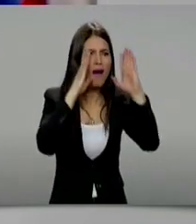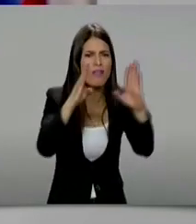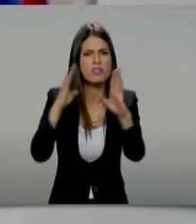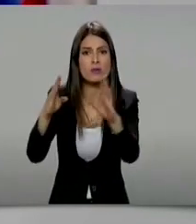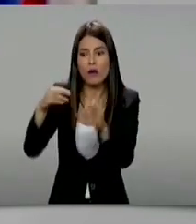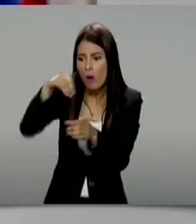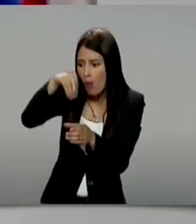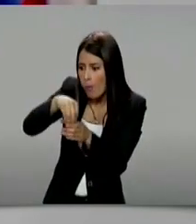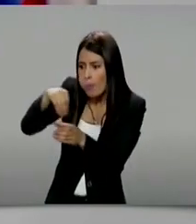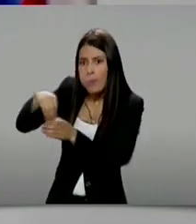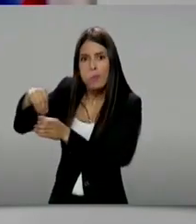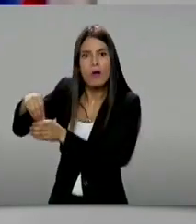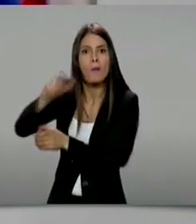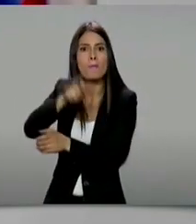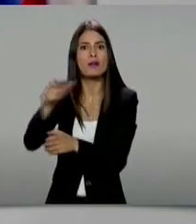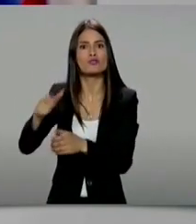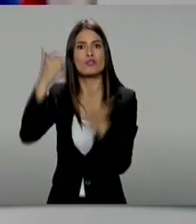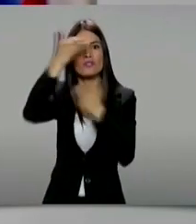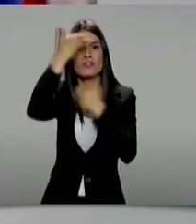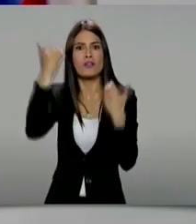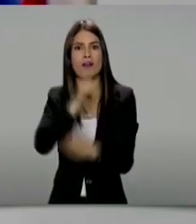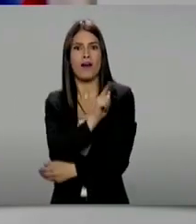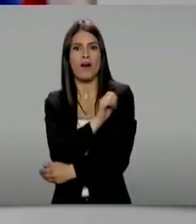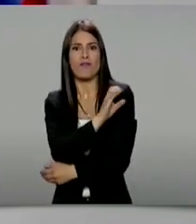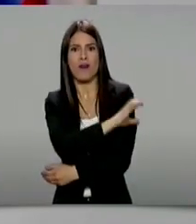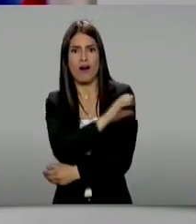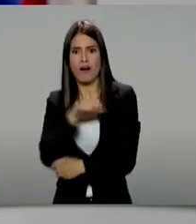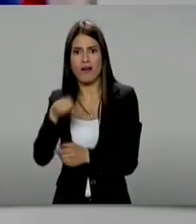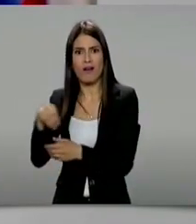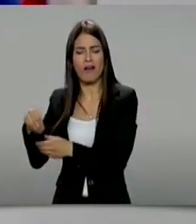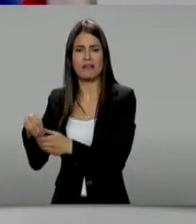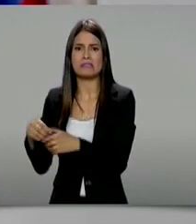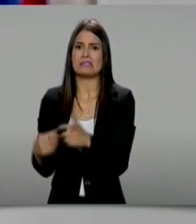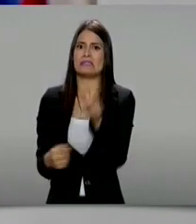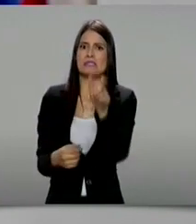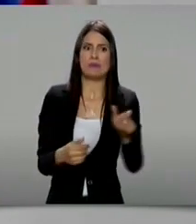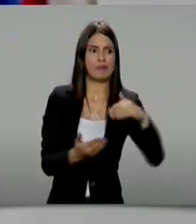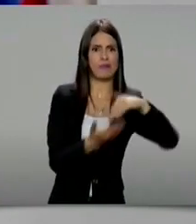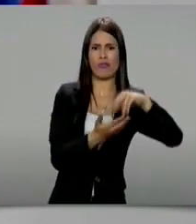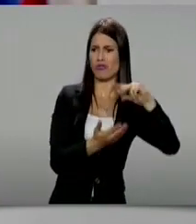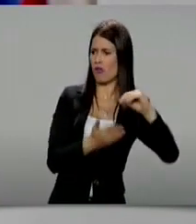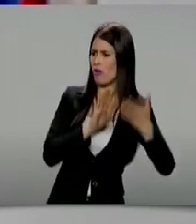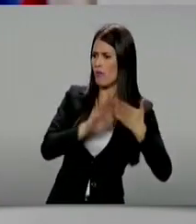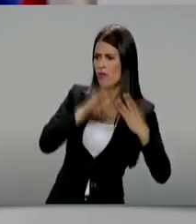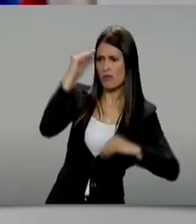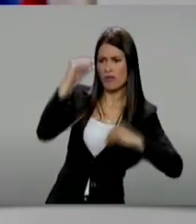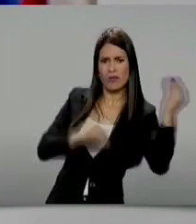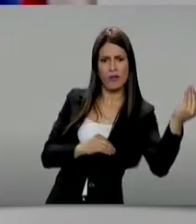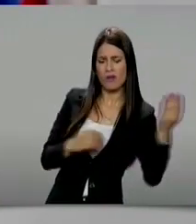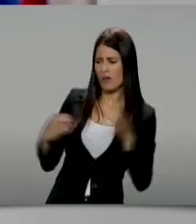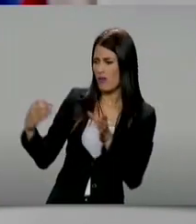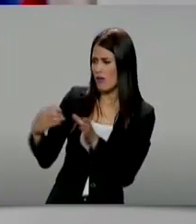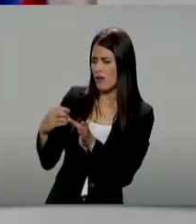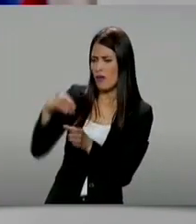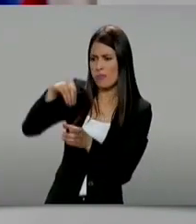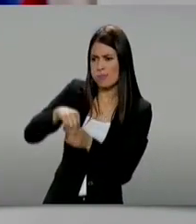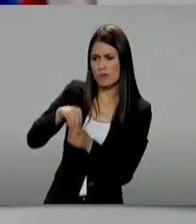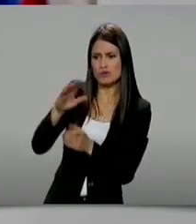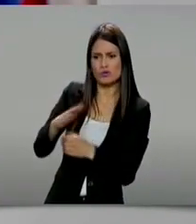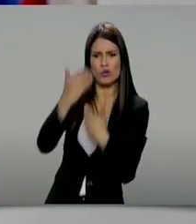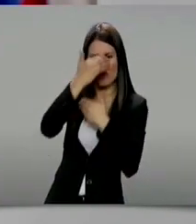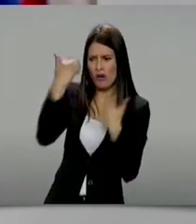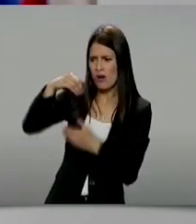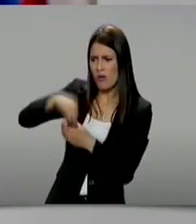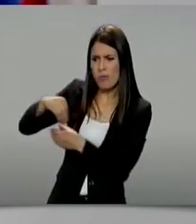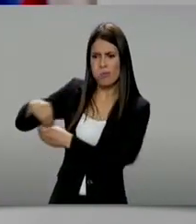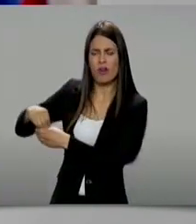en muchos promotores del no en el nuevo acuerdo y siguiendo una recomendación de la doctora Marta Lucía Ramírez se